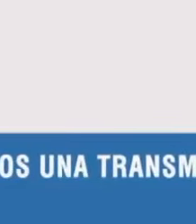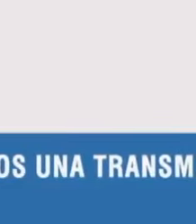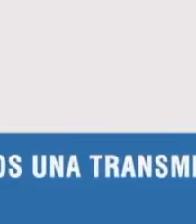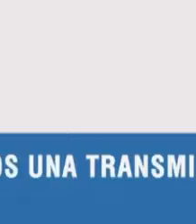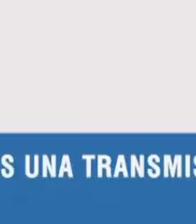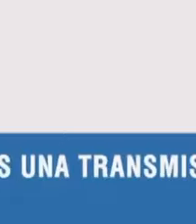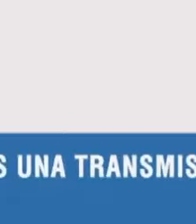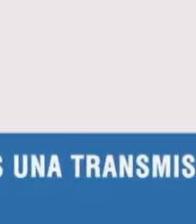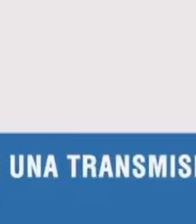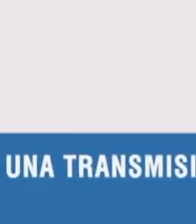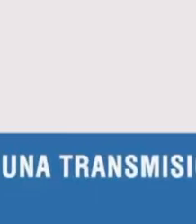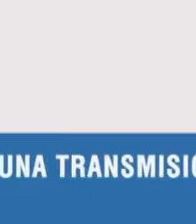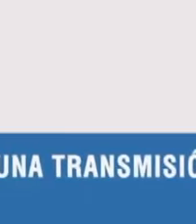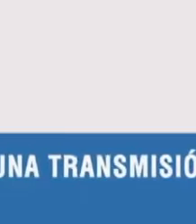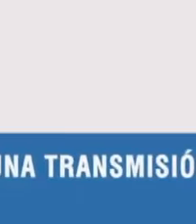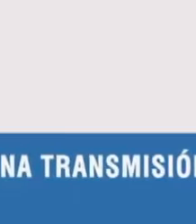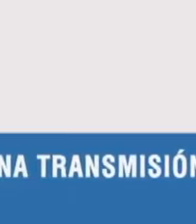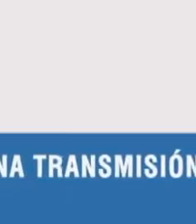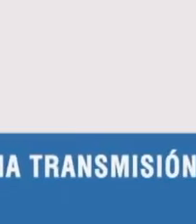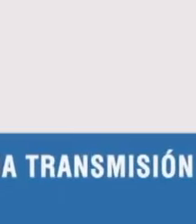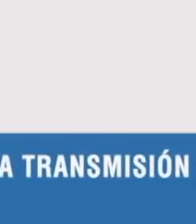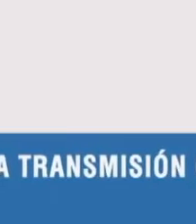bu ah